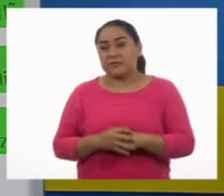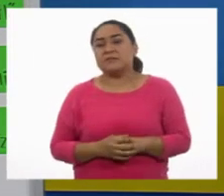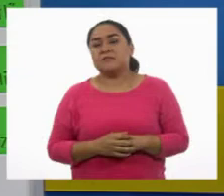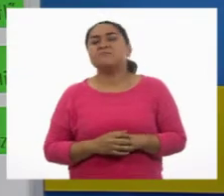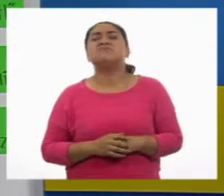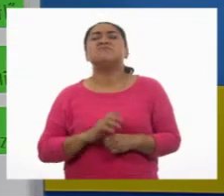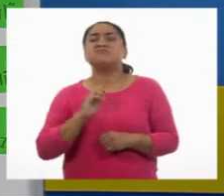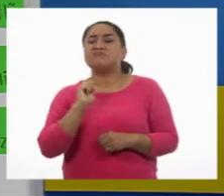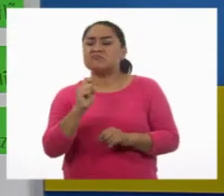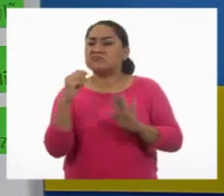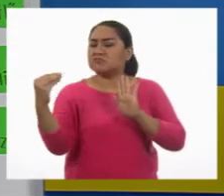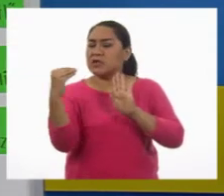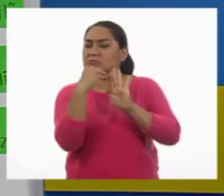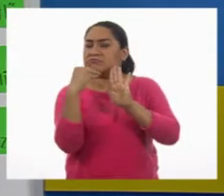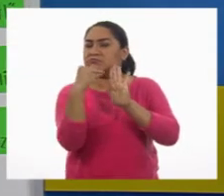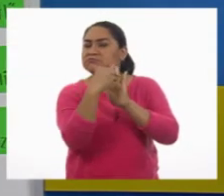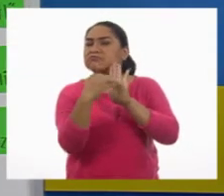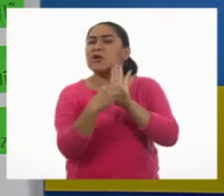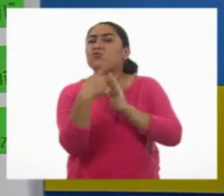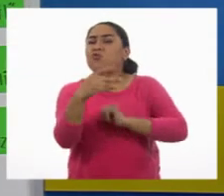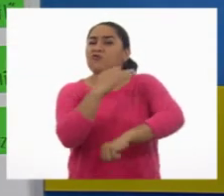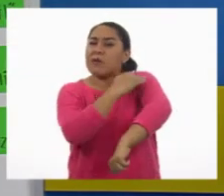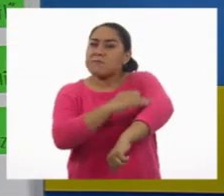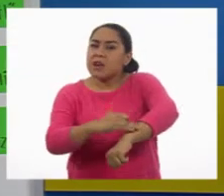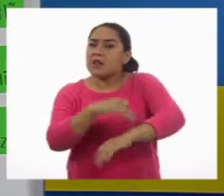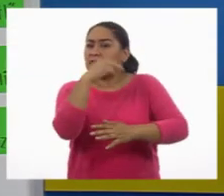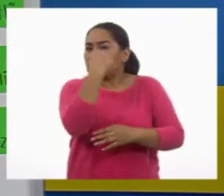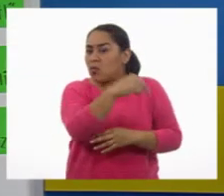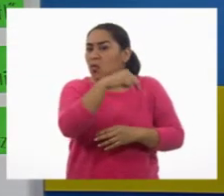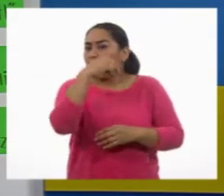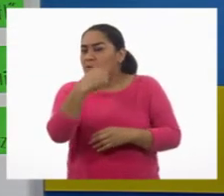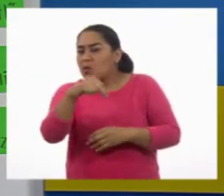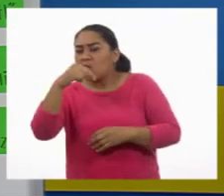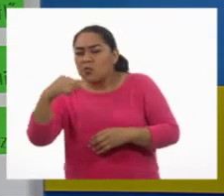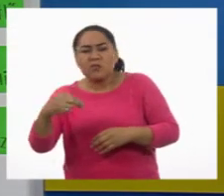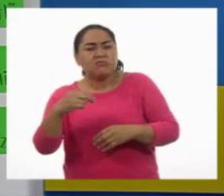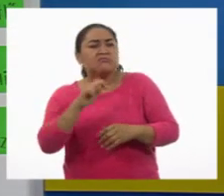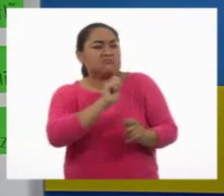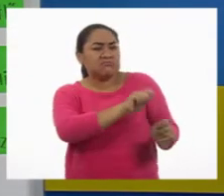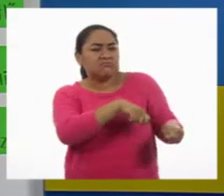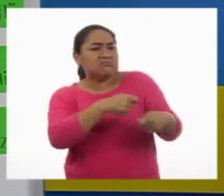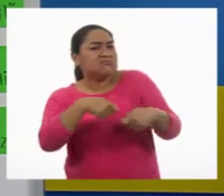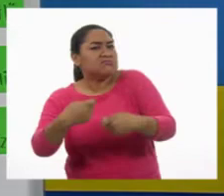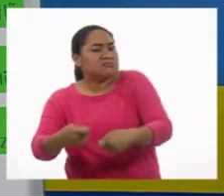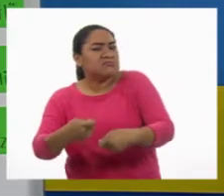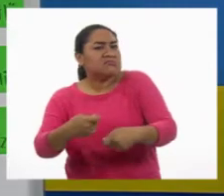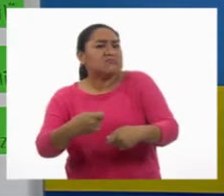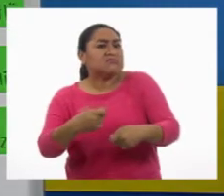de una familia y la manera en que estos se relacionan históricamente,